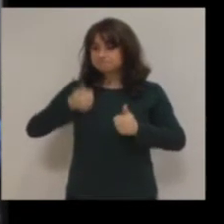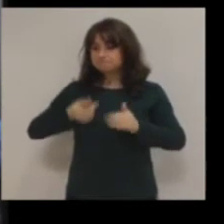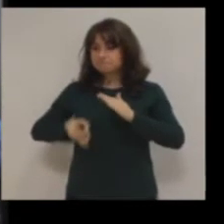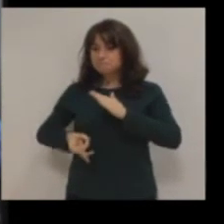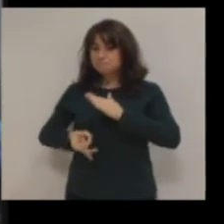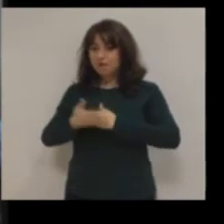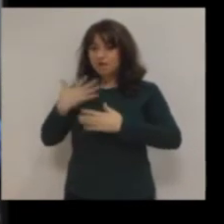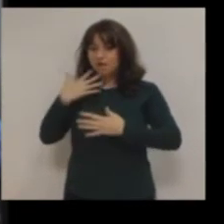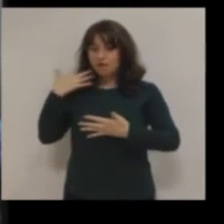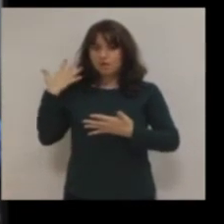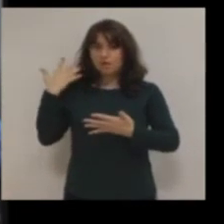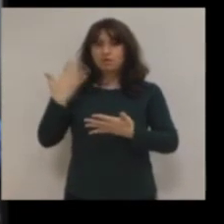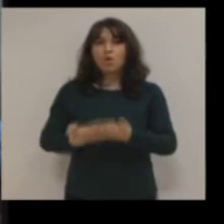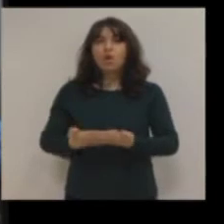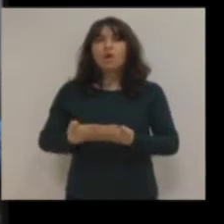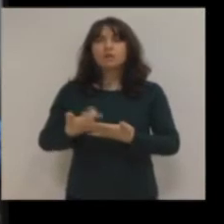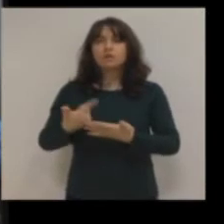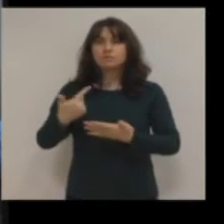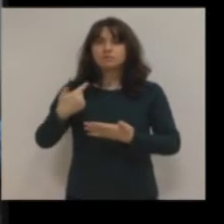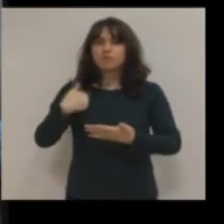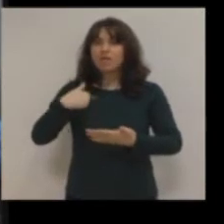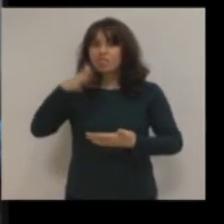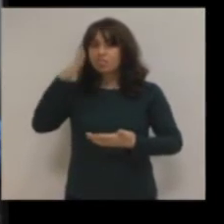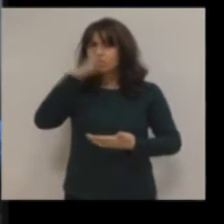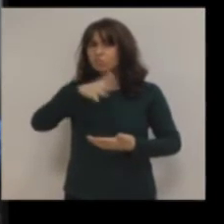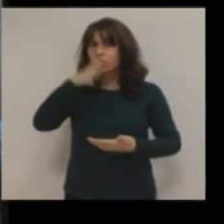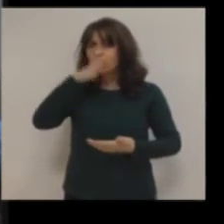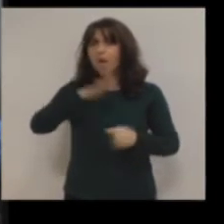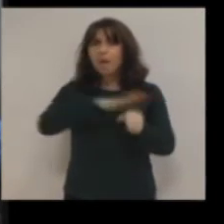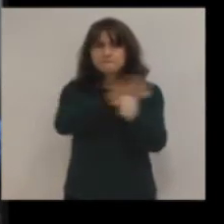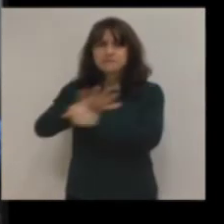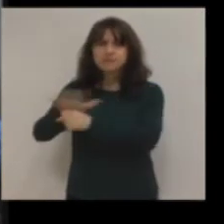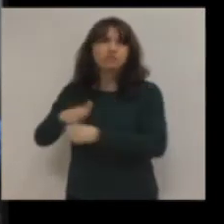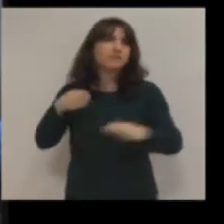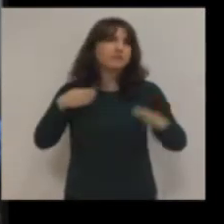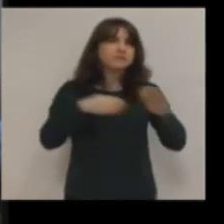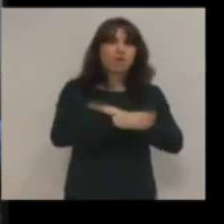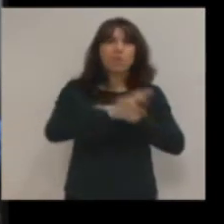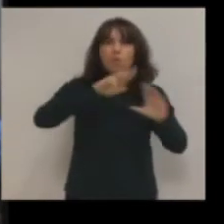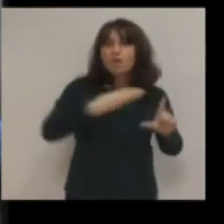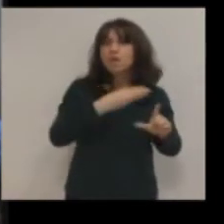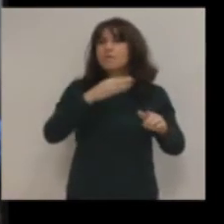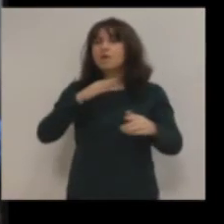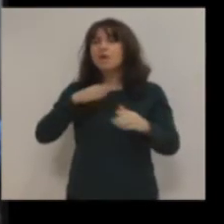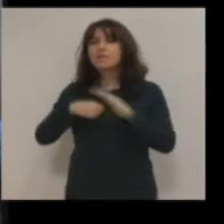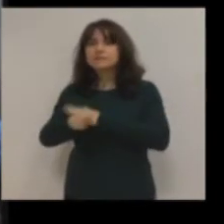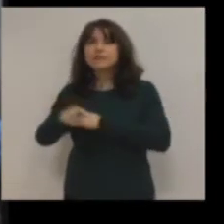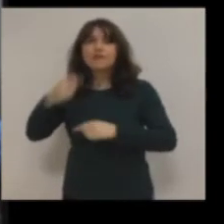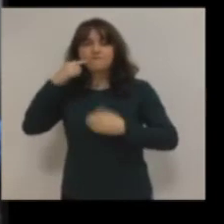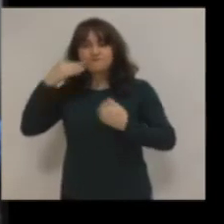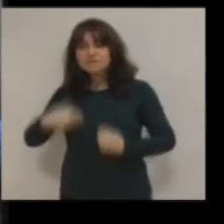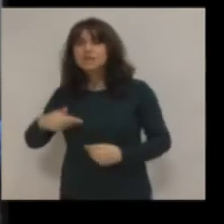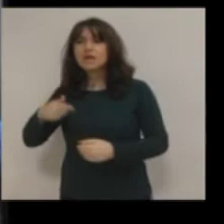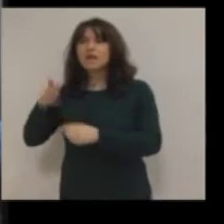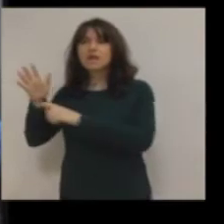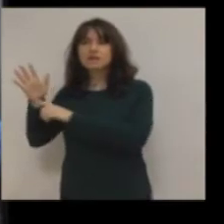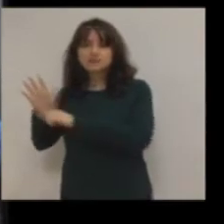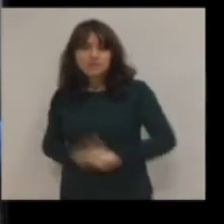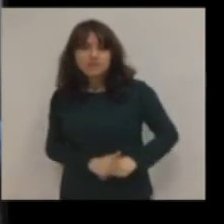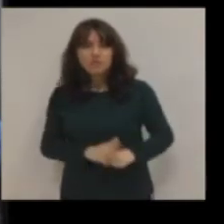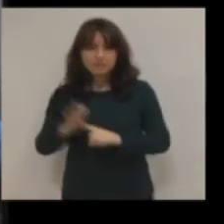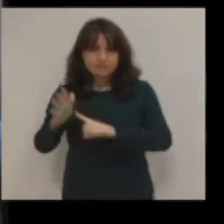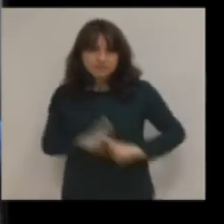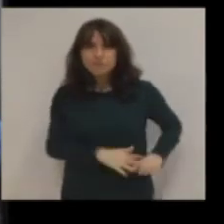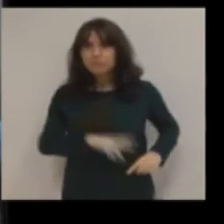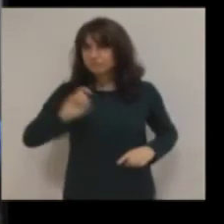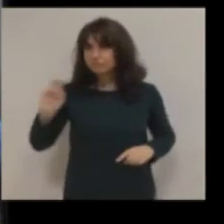ha recibido unas cuantas denuncias de todos los ámbitos, de accesibilidad web, de accesibilidad física, de discriminación,